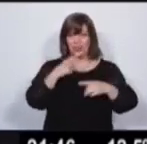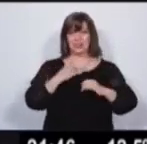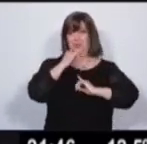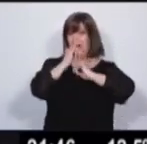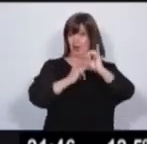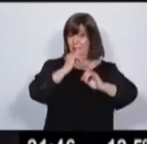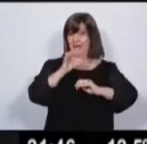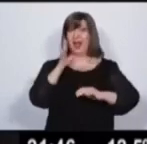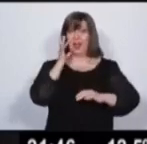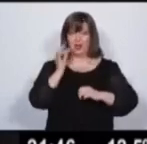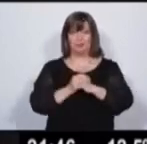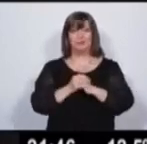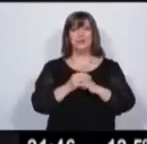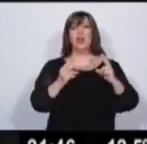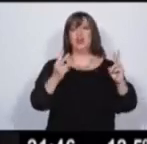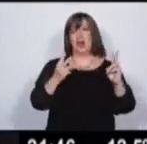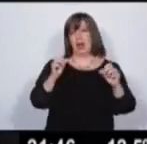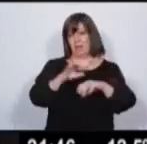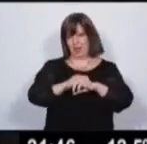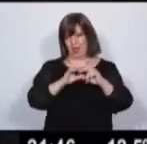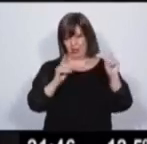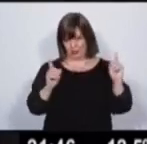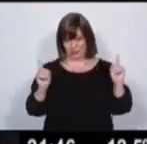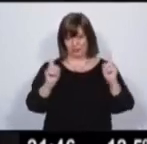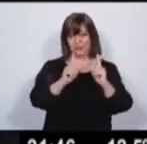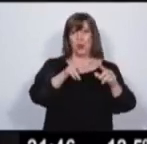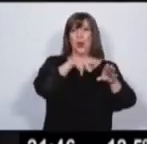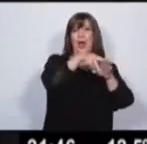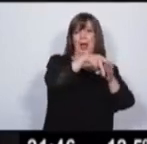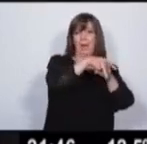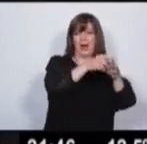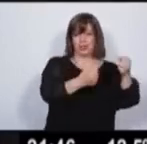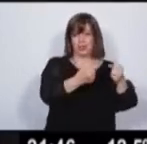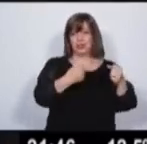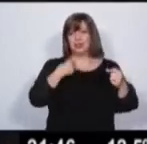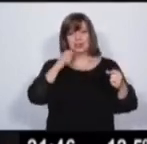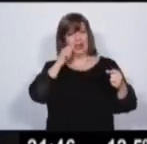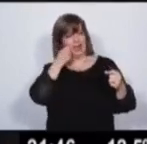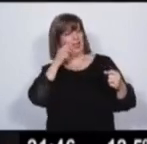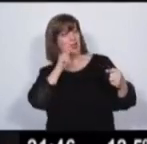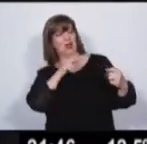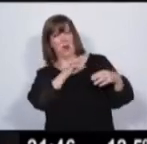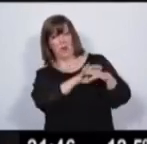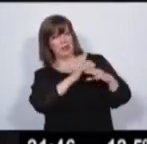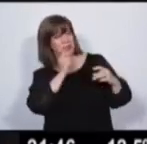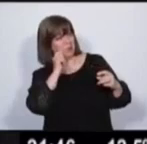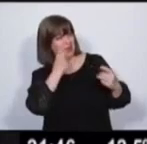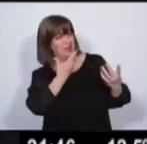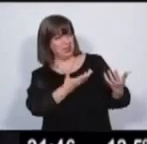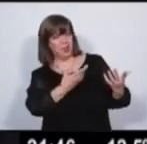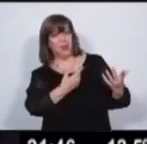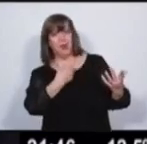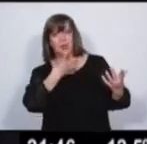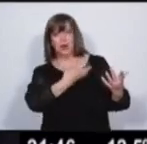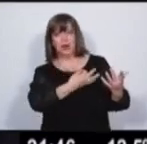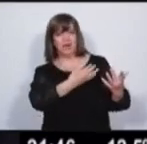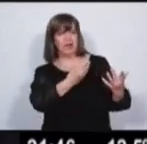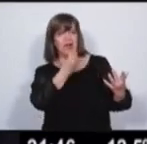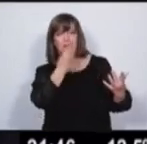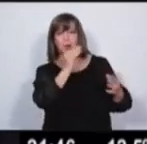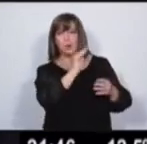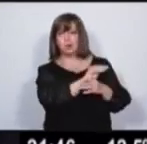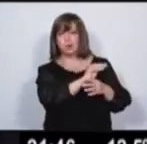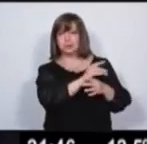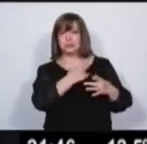cuento dos amigos vienen uno traía un caballo le dice Qué tal Qué lindo caballo Sí muy lindo pero la verdad que come